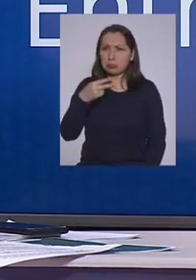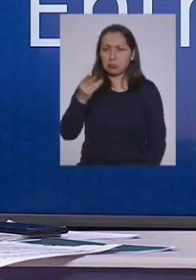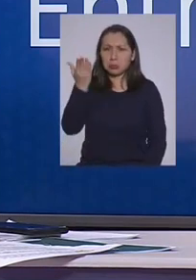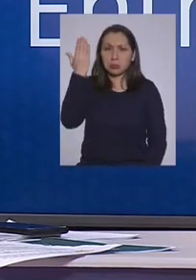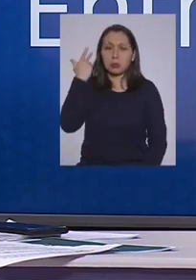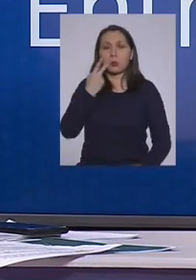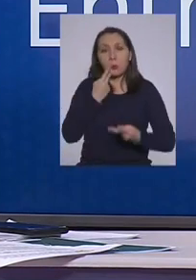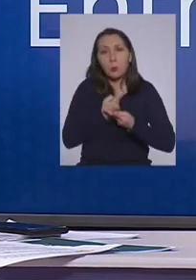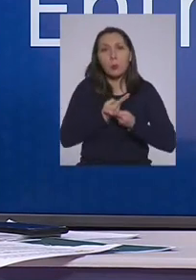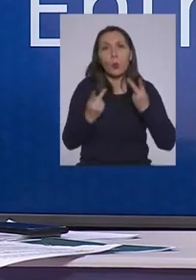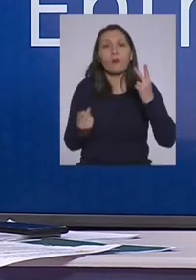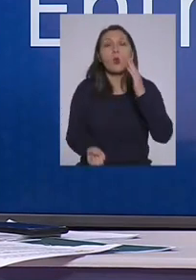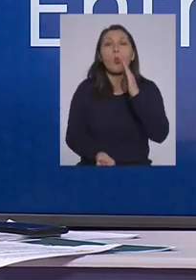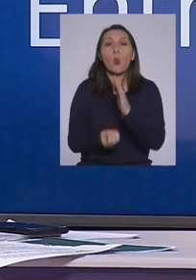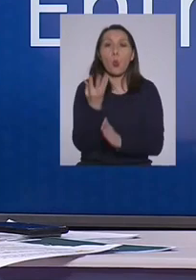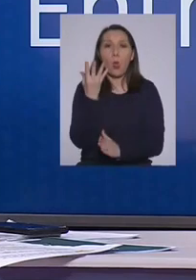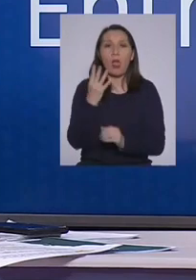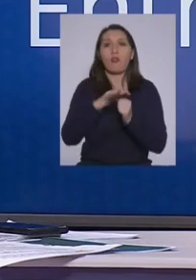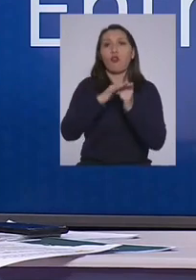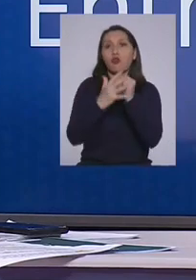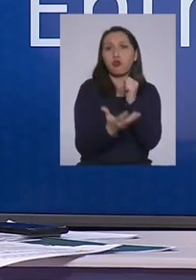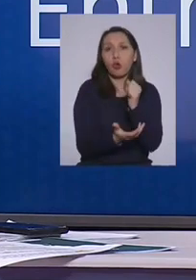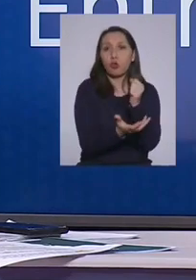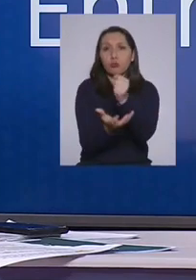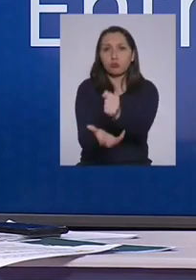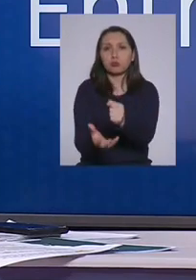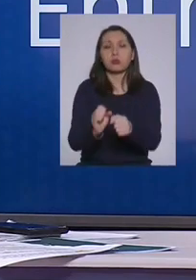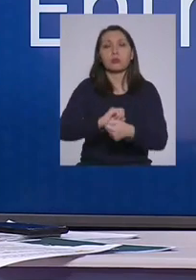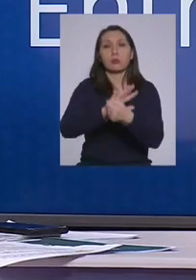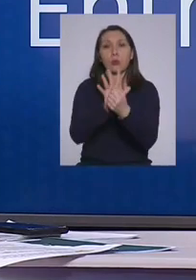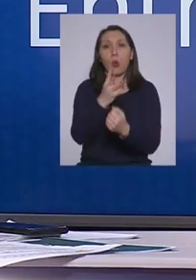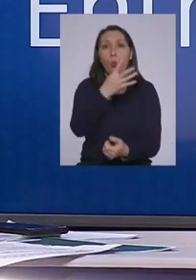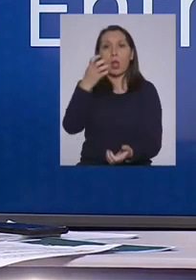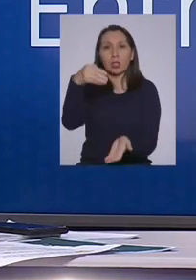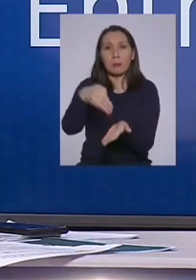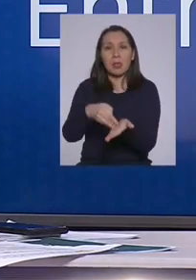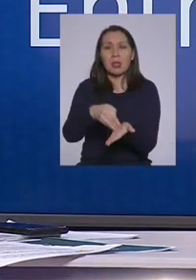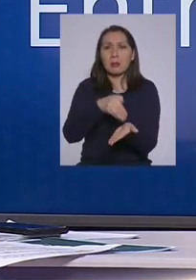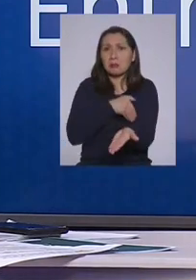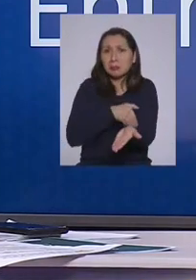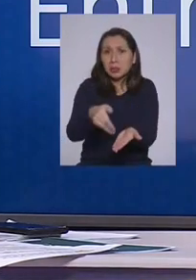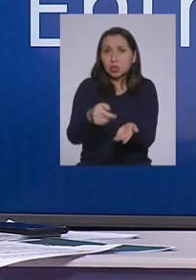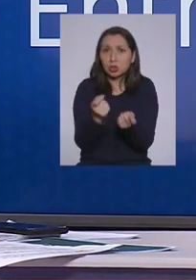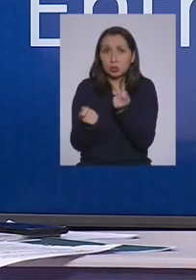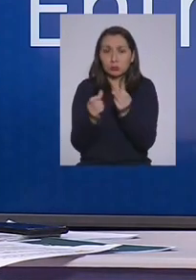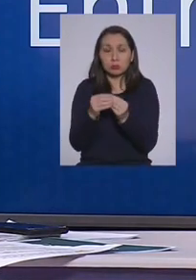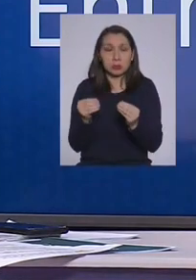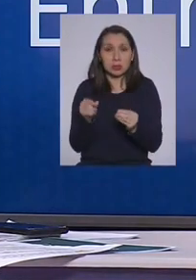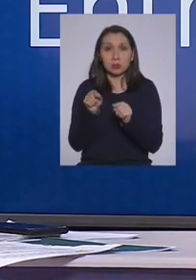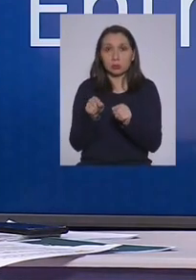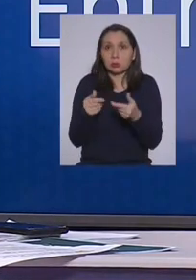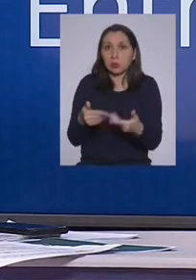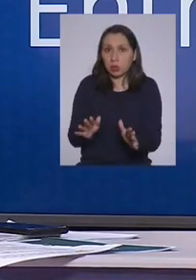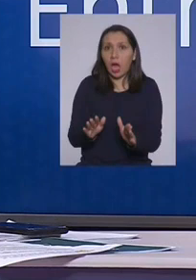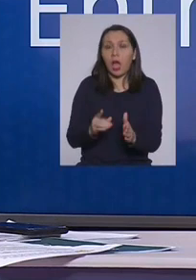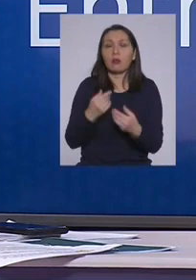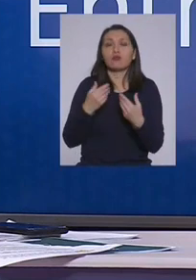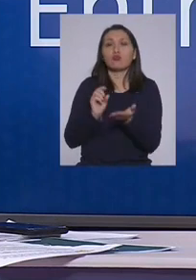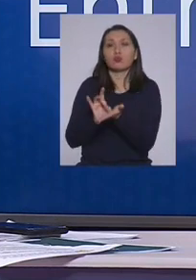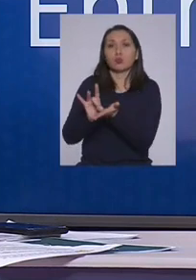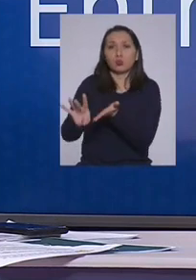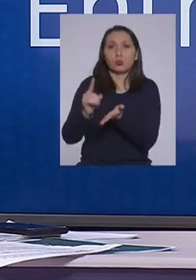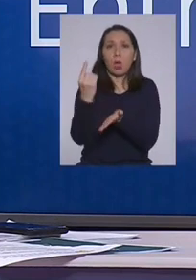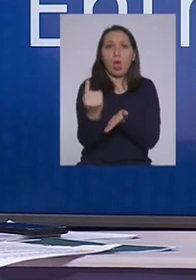atrás anunció un nuevo fondo de COVID por 400.000 millones de pesos, y eso ya está en cada uno